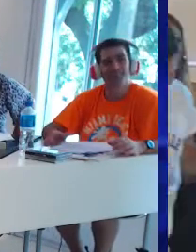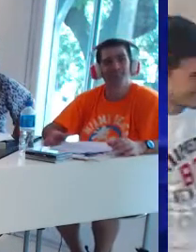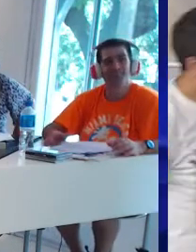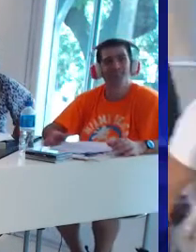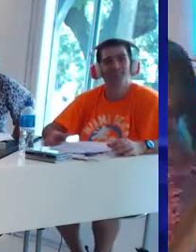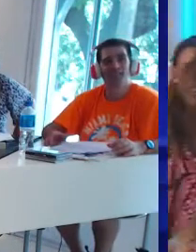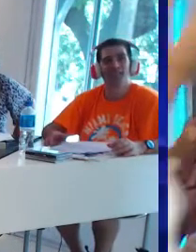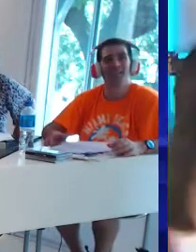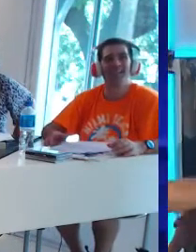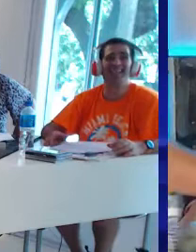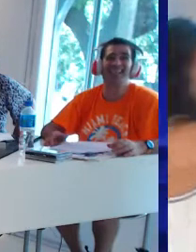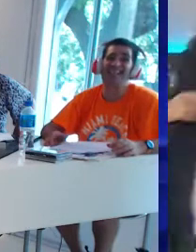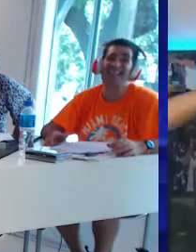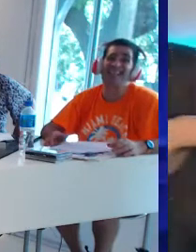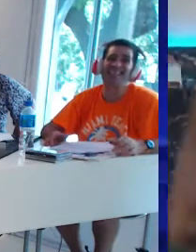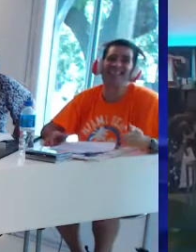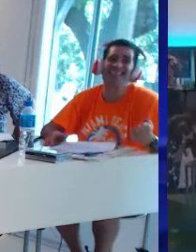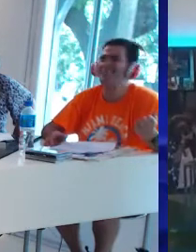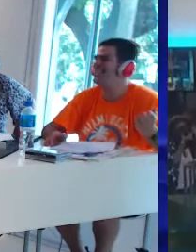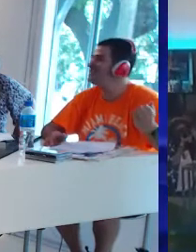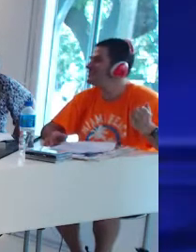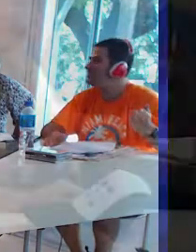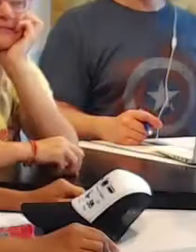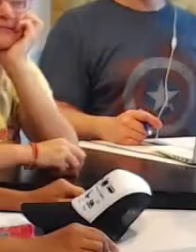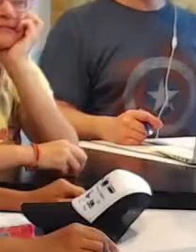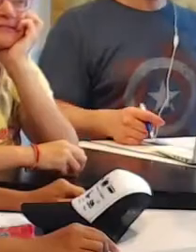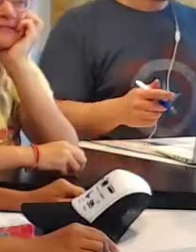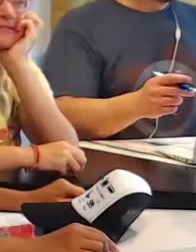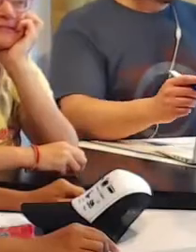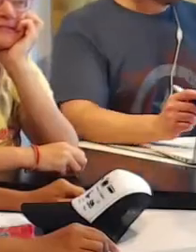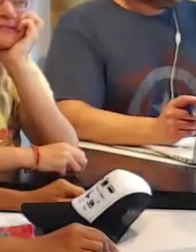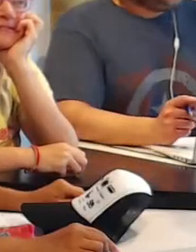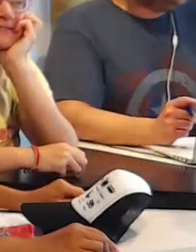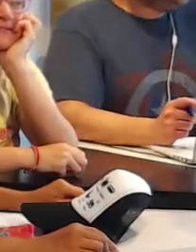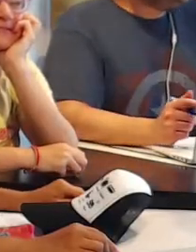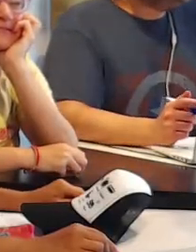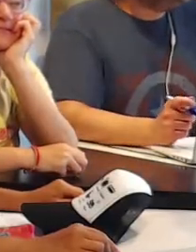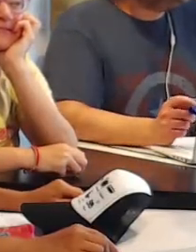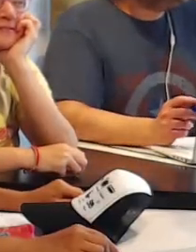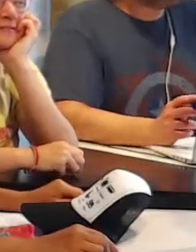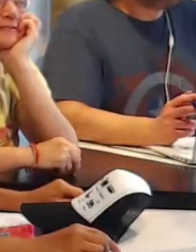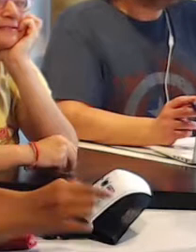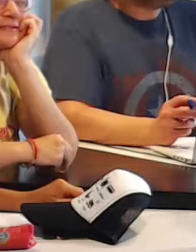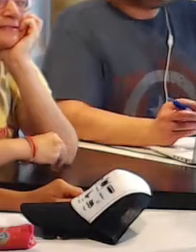lindo. ¡Ahí va! ¡Qué tierno! Bueno.